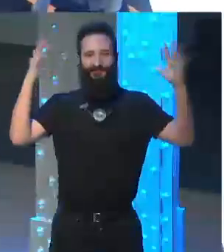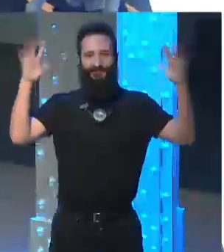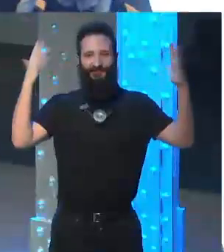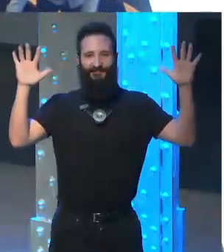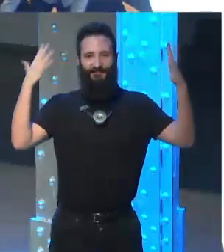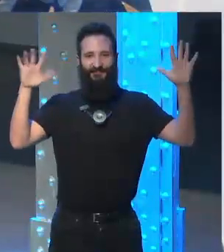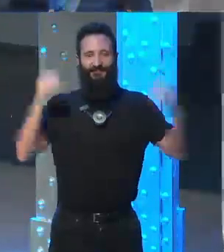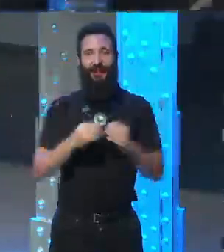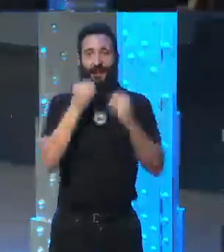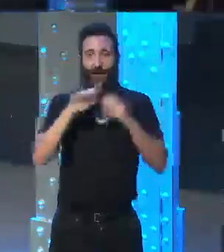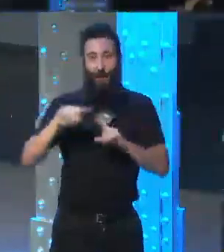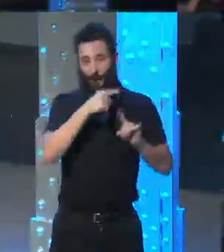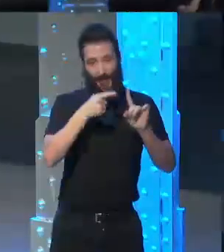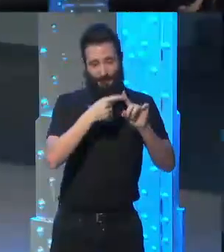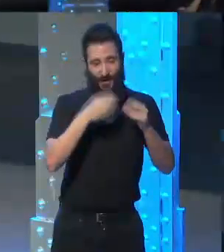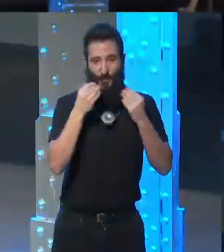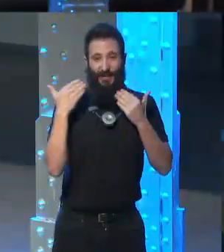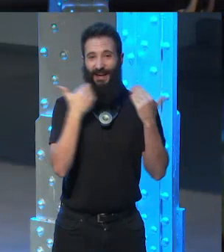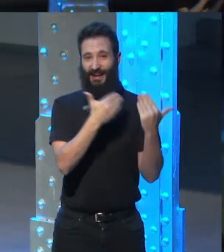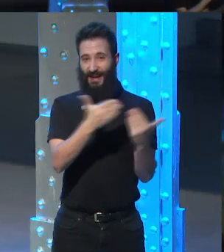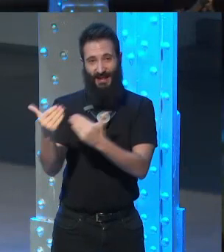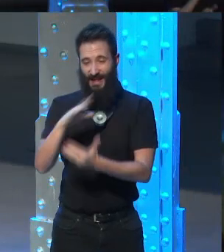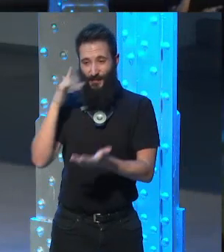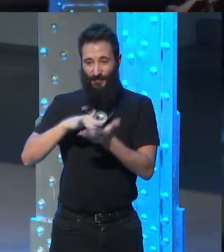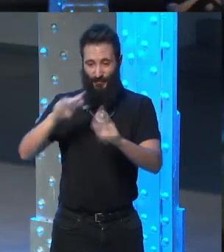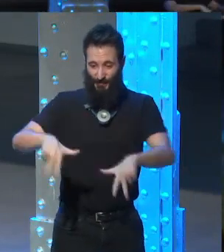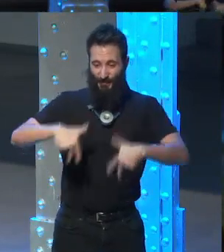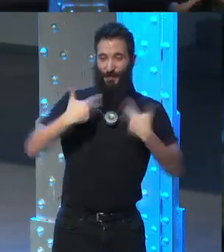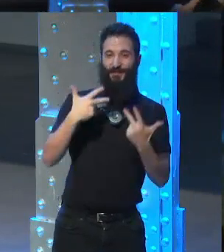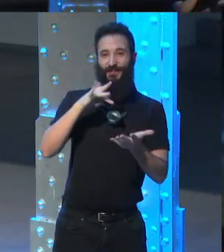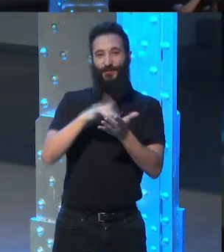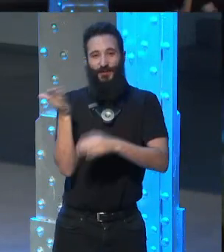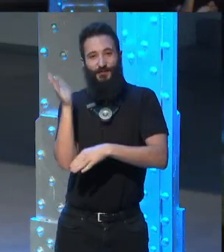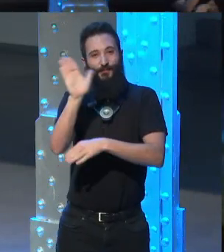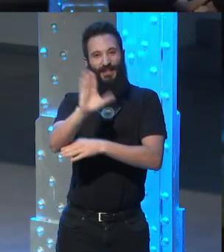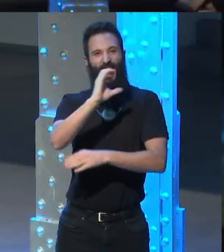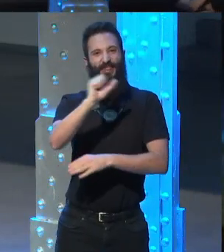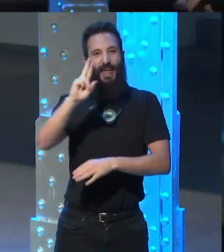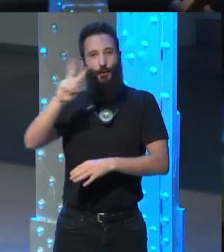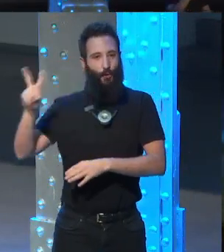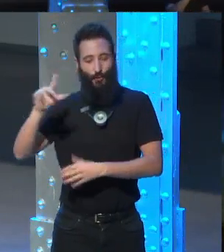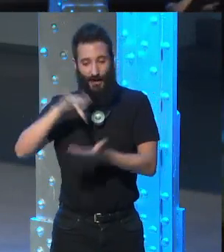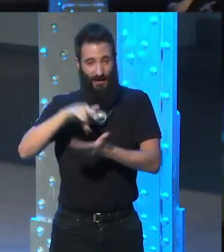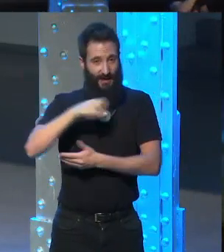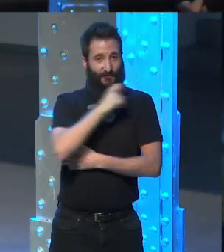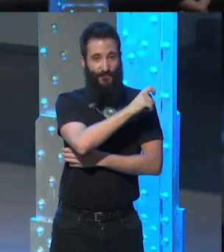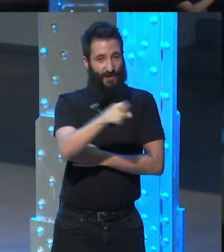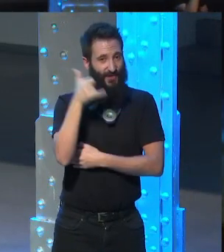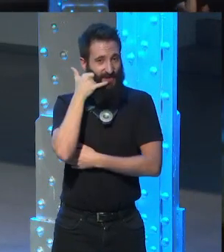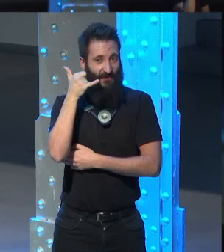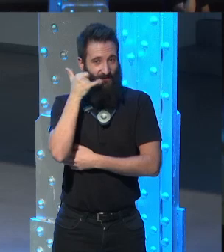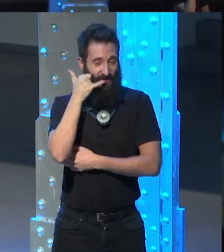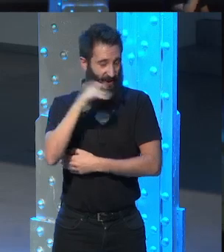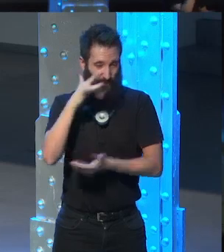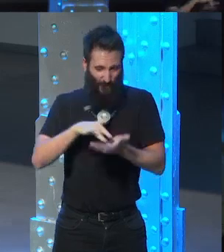Bueno, primero de todo, muchas gracias por permitirnos presentar esta iniciativa de CERU aquí en la Fundación Espacio Telefónica, porque es